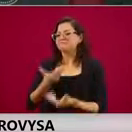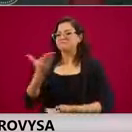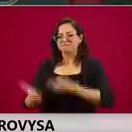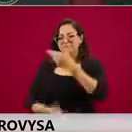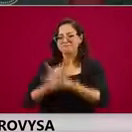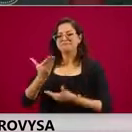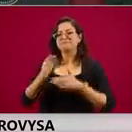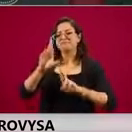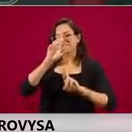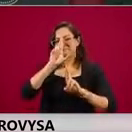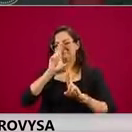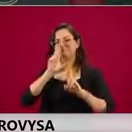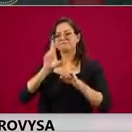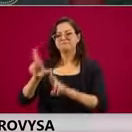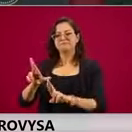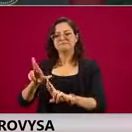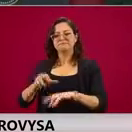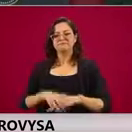fuimos a pagar